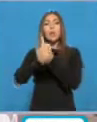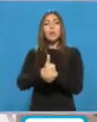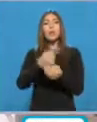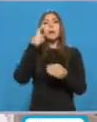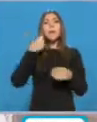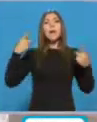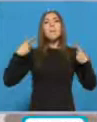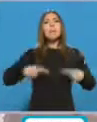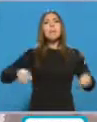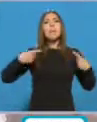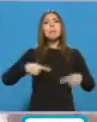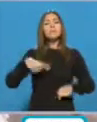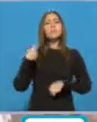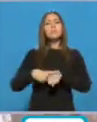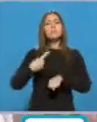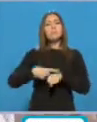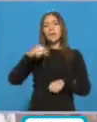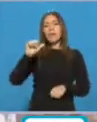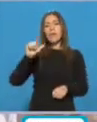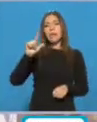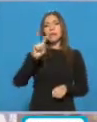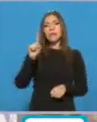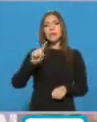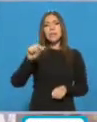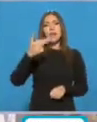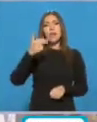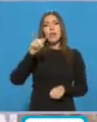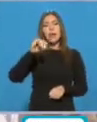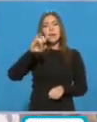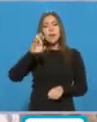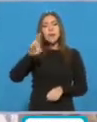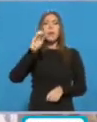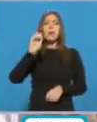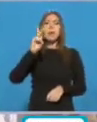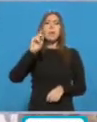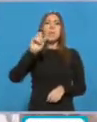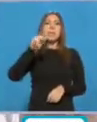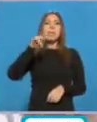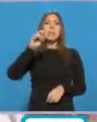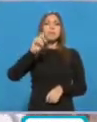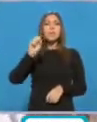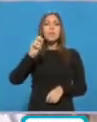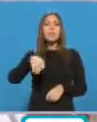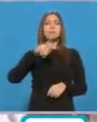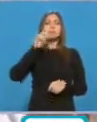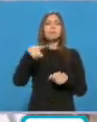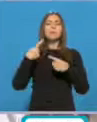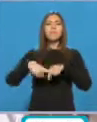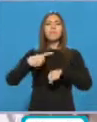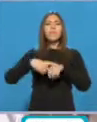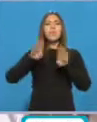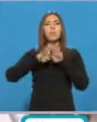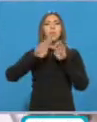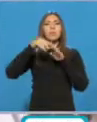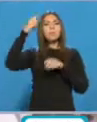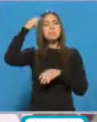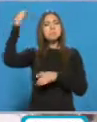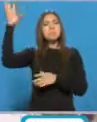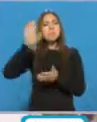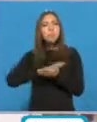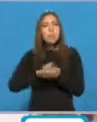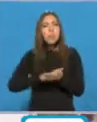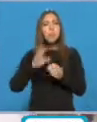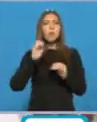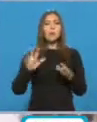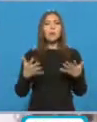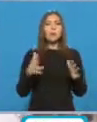que tienen también Parkinson, porque el químico que tiene este animal, que es la elodermina, está haciendo parte de los medicamentos hacia estas